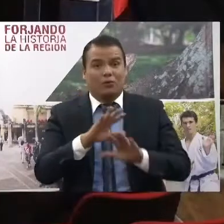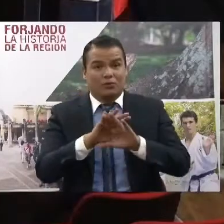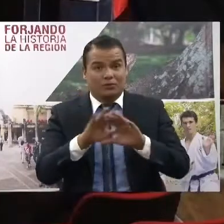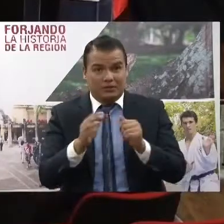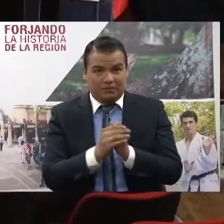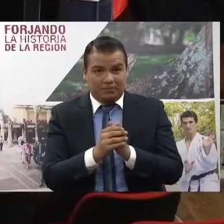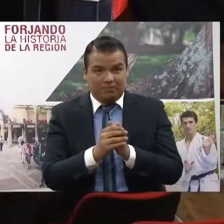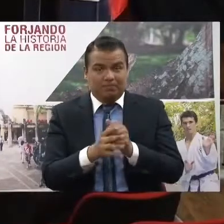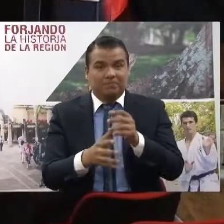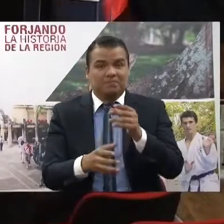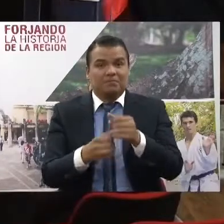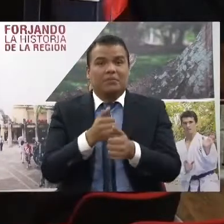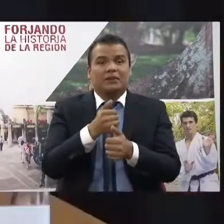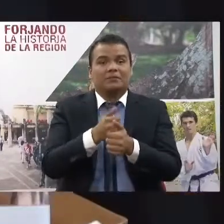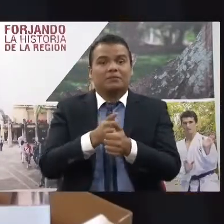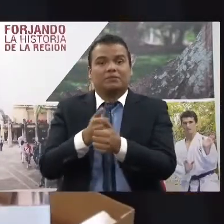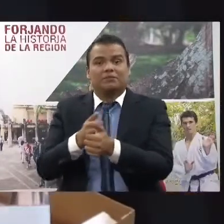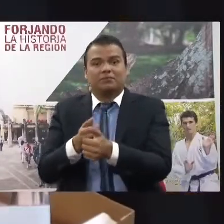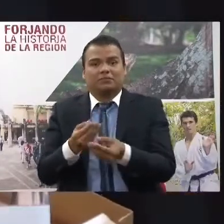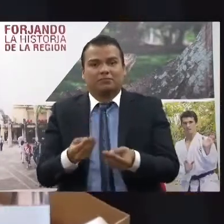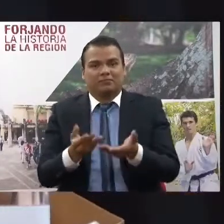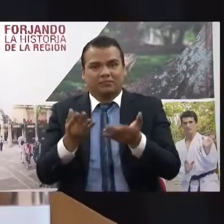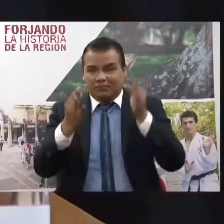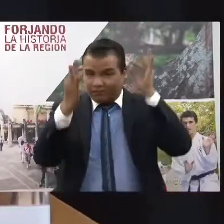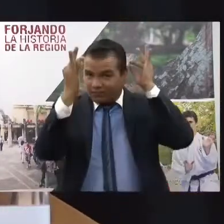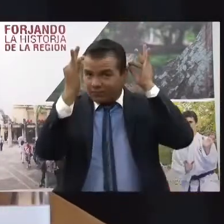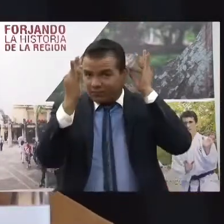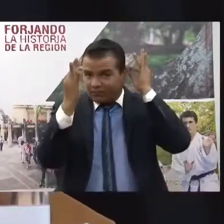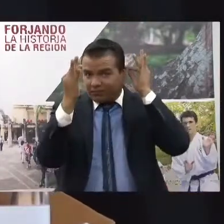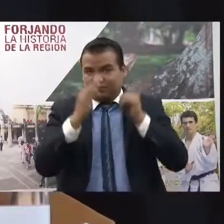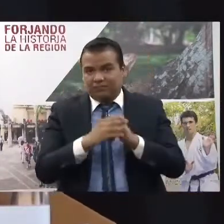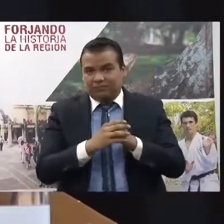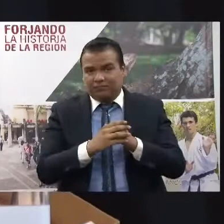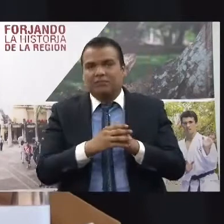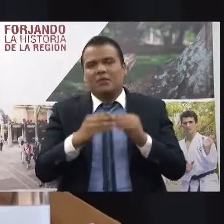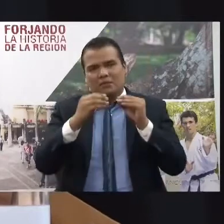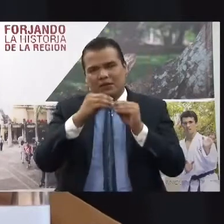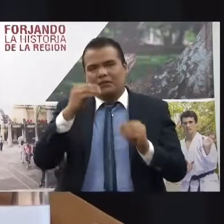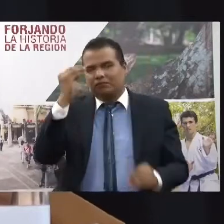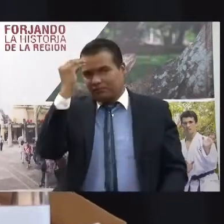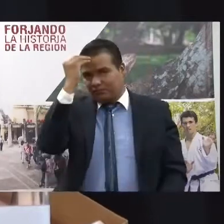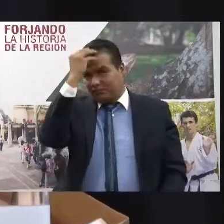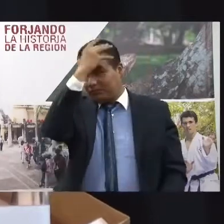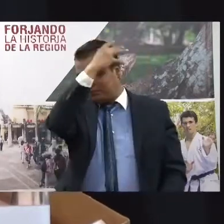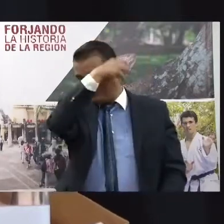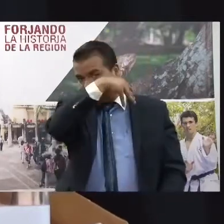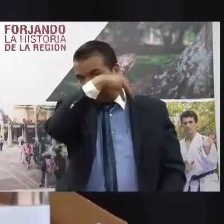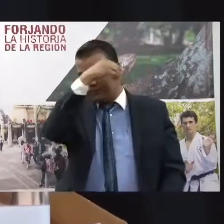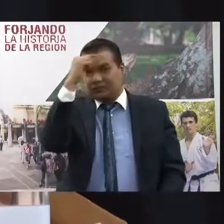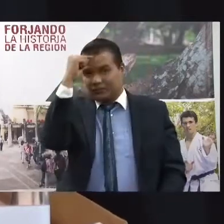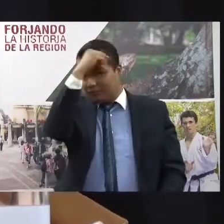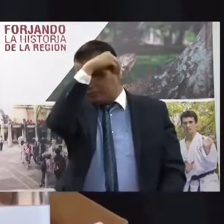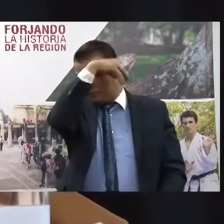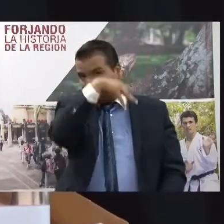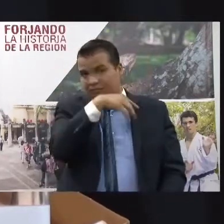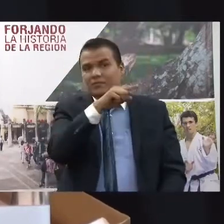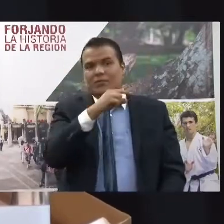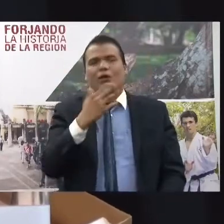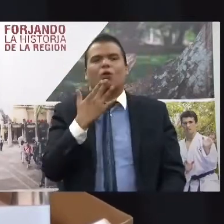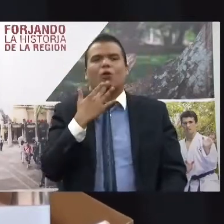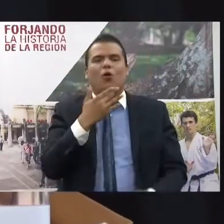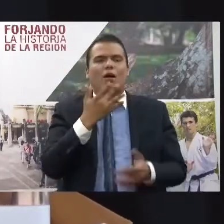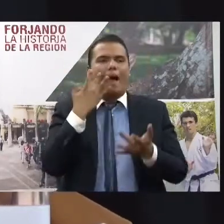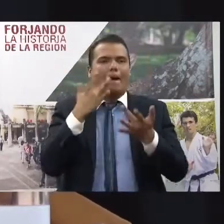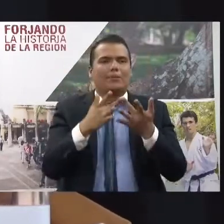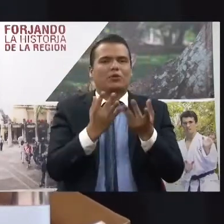ustedes ha recibido un birrete y la borla tiene el color de la facultad o el